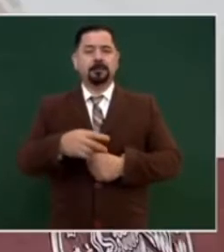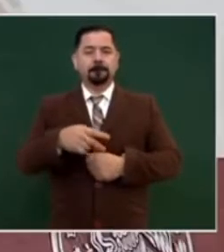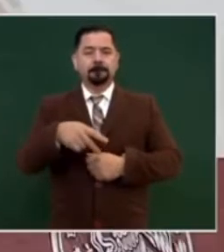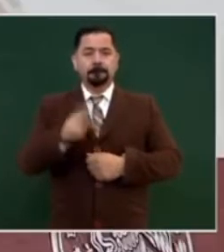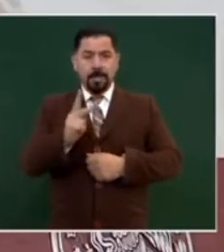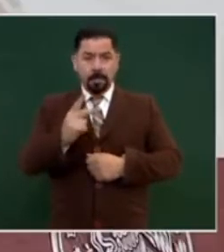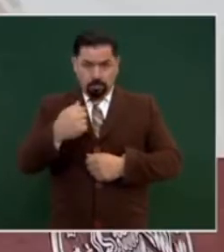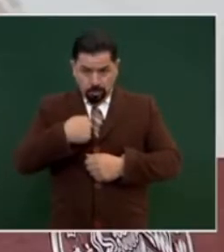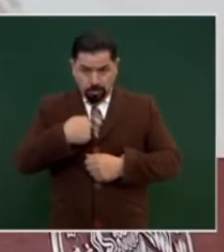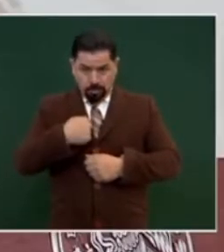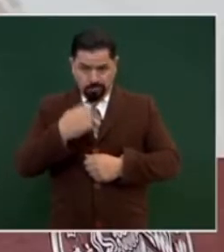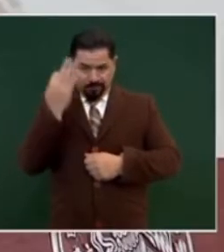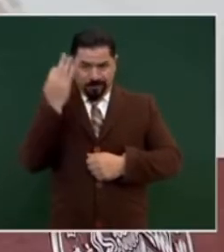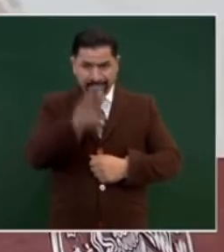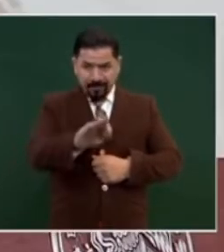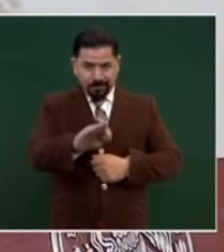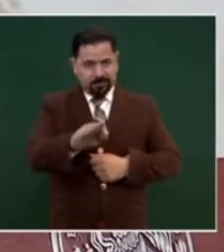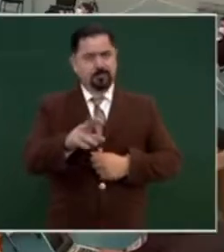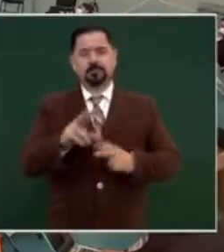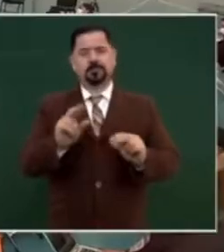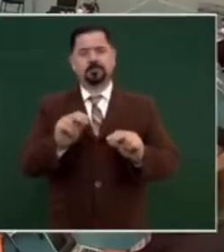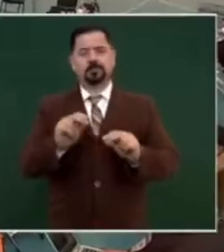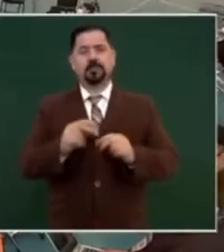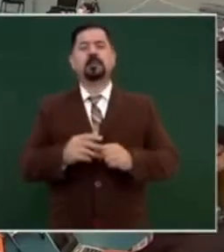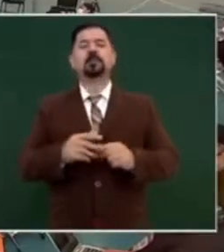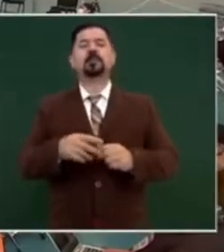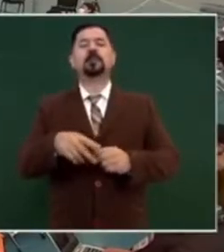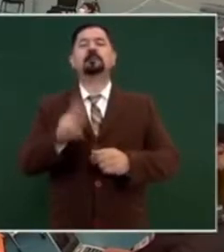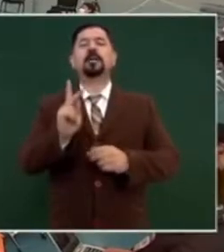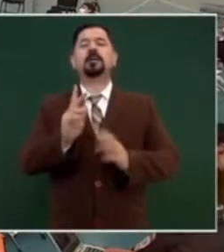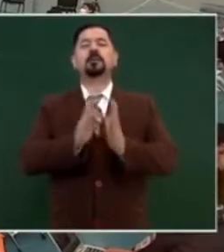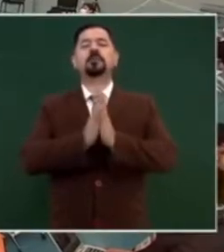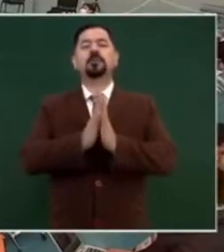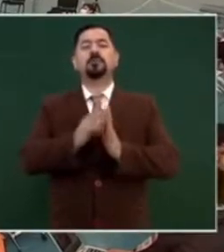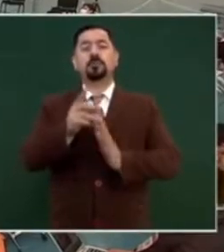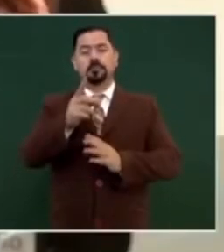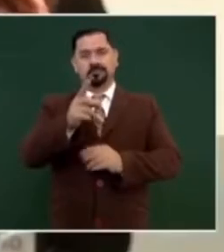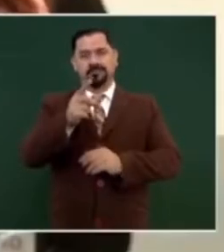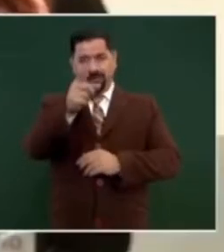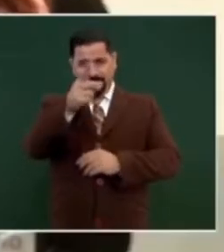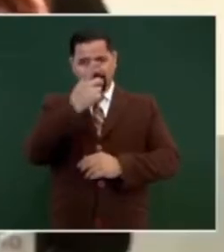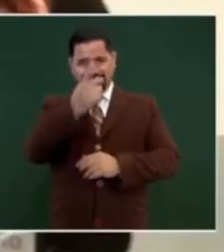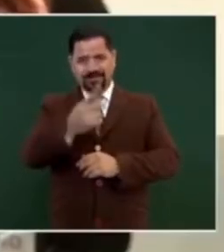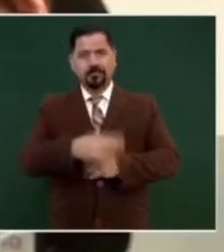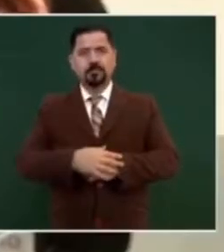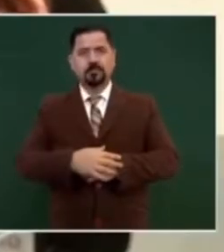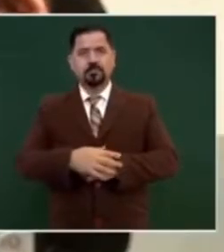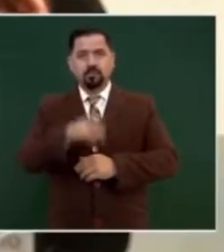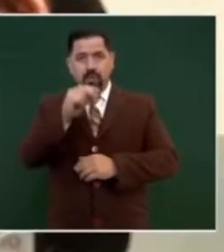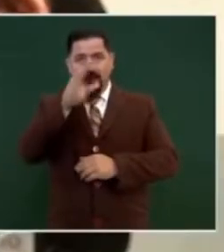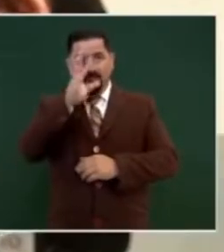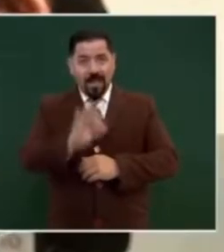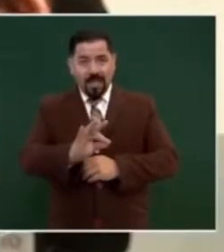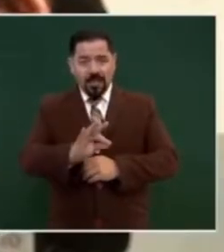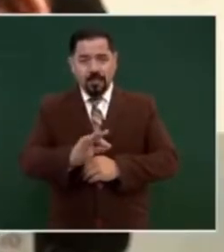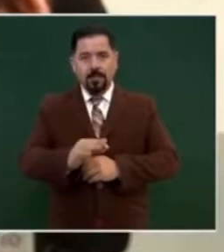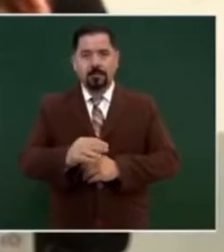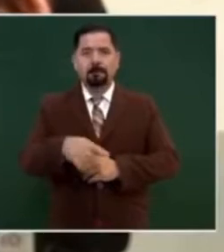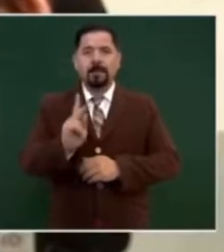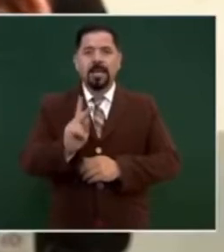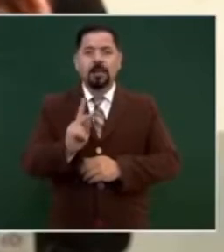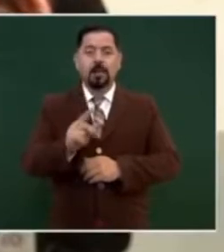traicionar sin salirme del tema presidente ustedes no les vamos a fallar pero usted si le han fallado